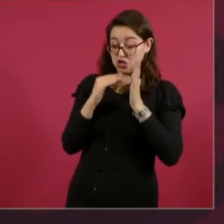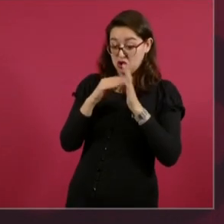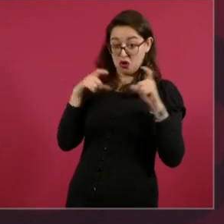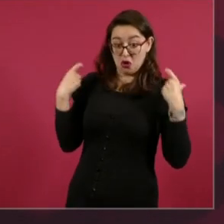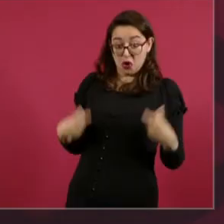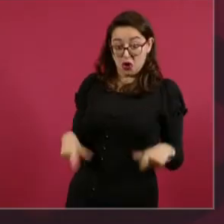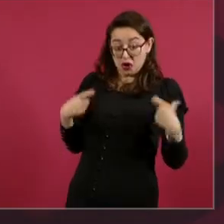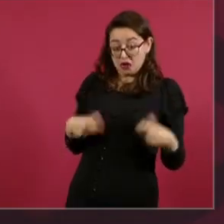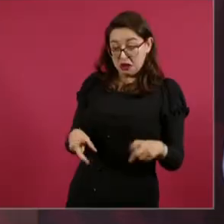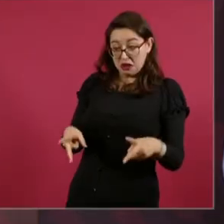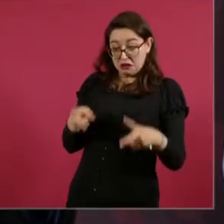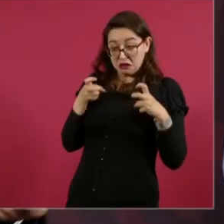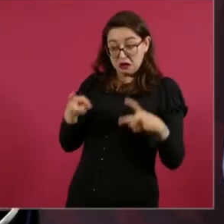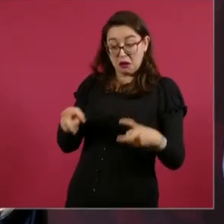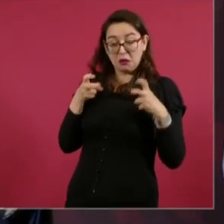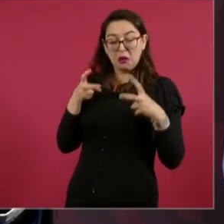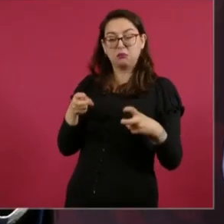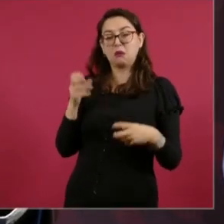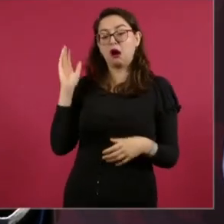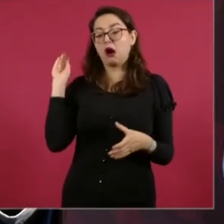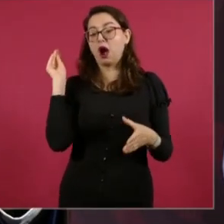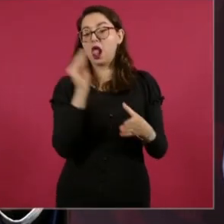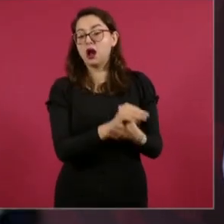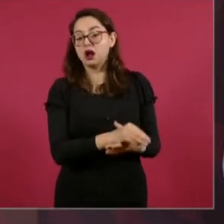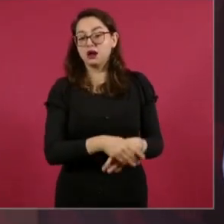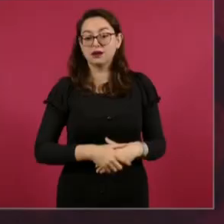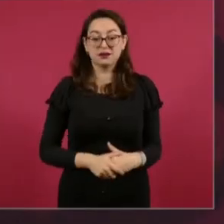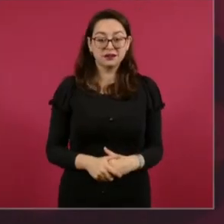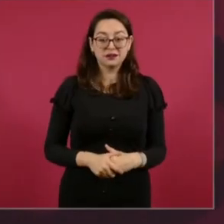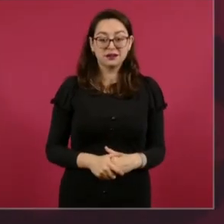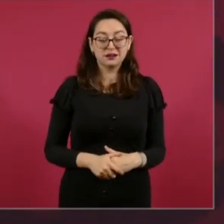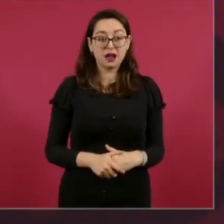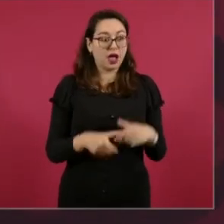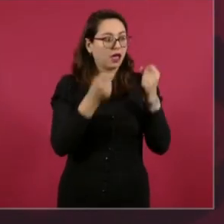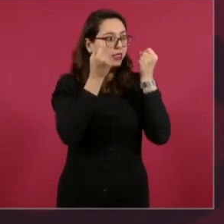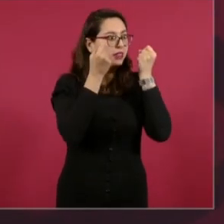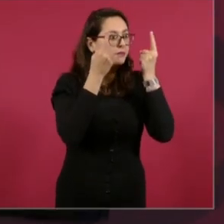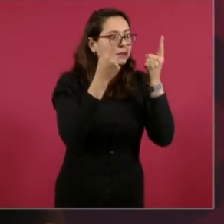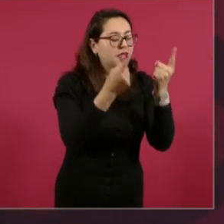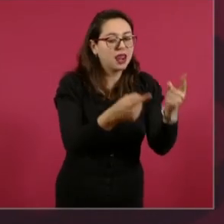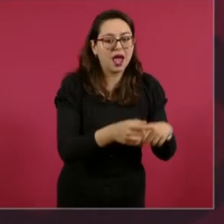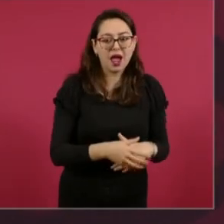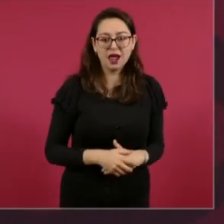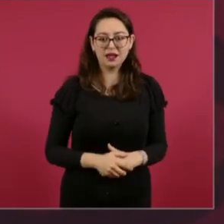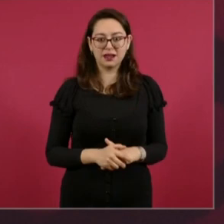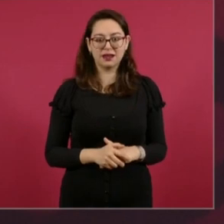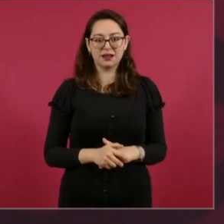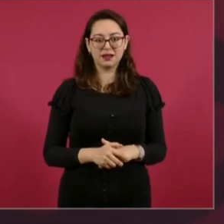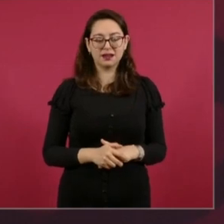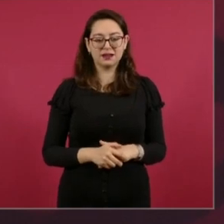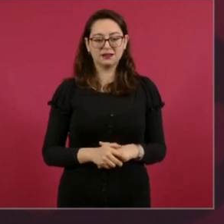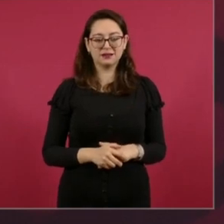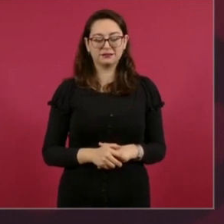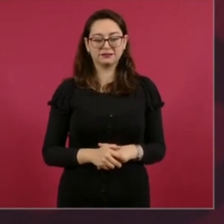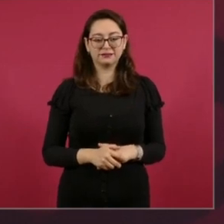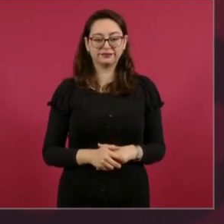perdían su respetabilidad. Esos no eran delincuentes.